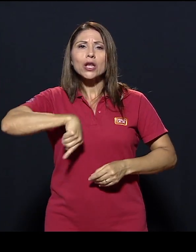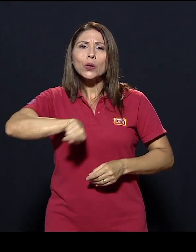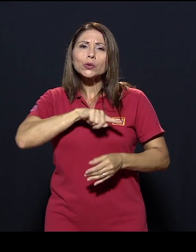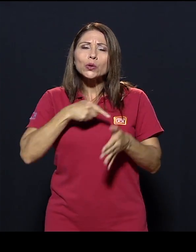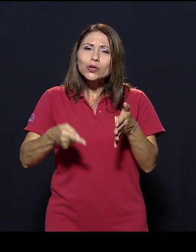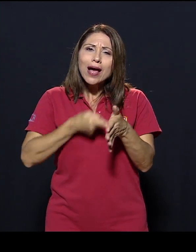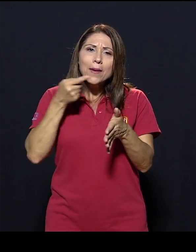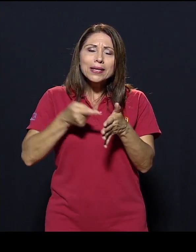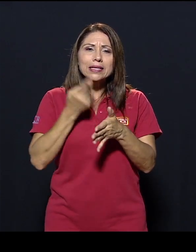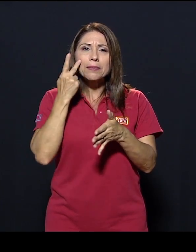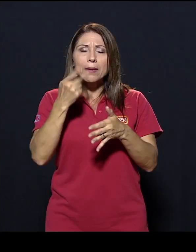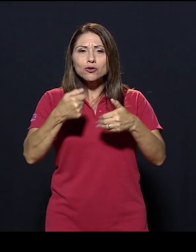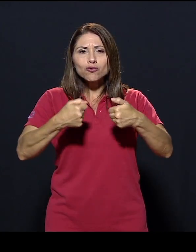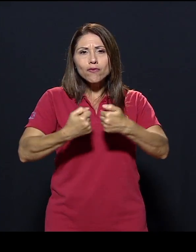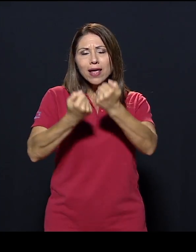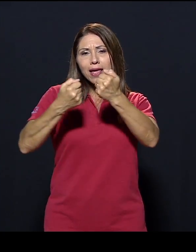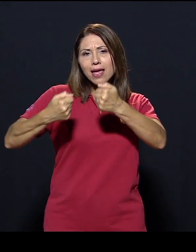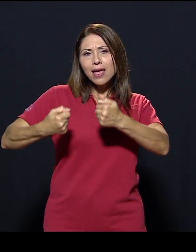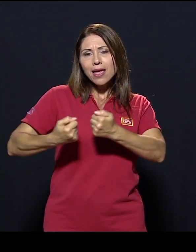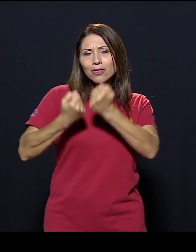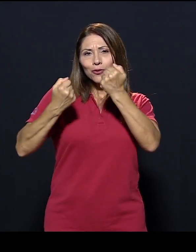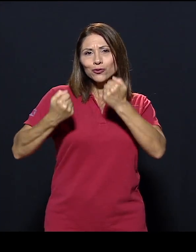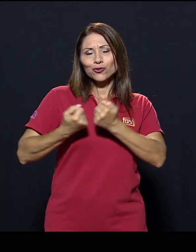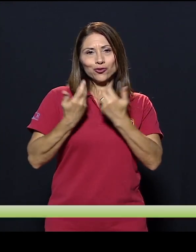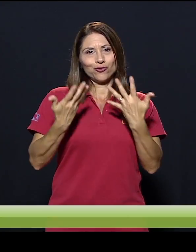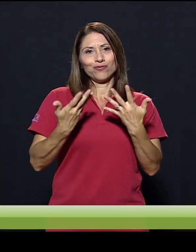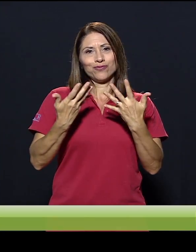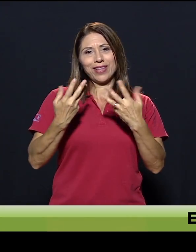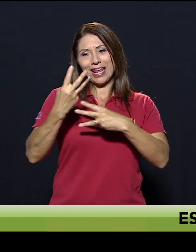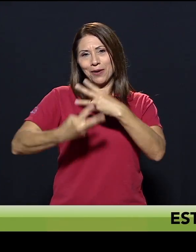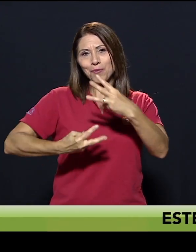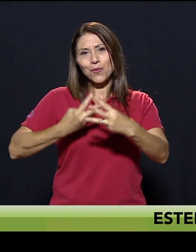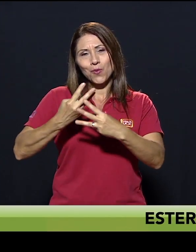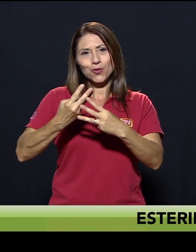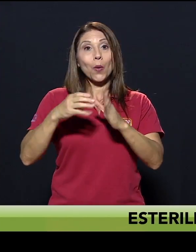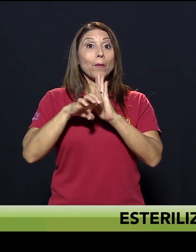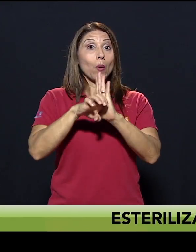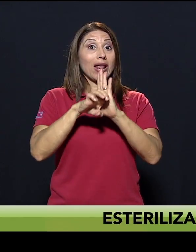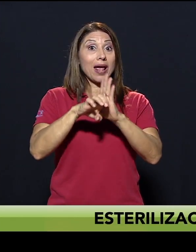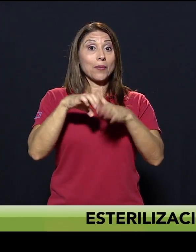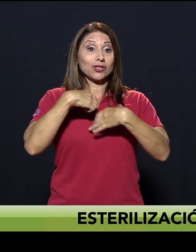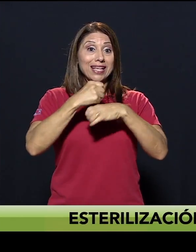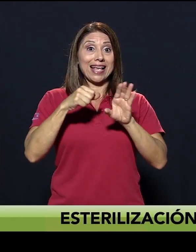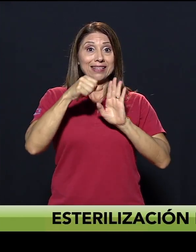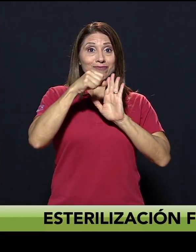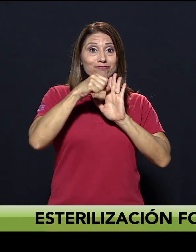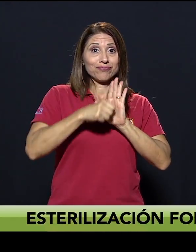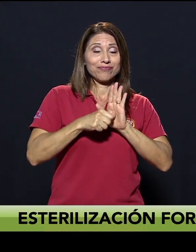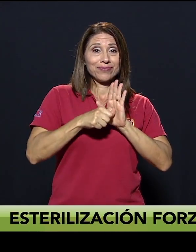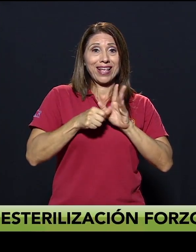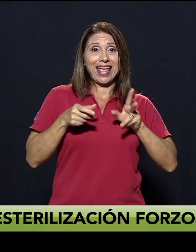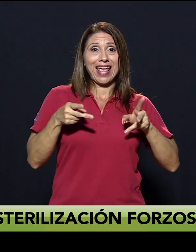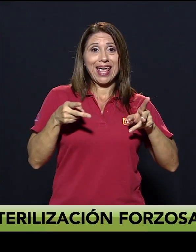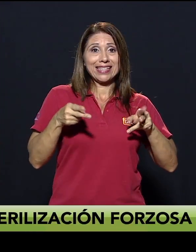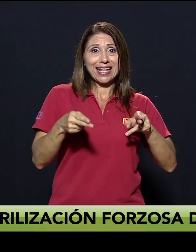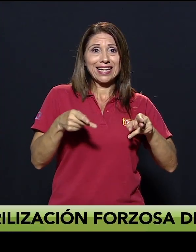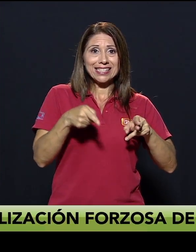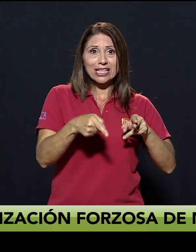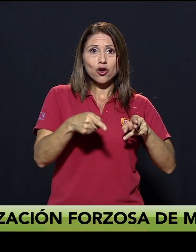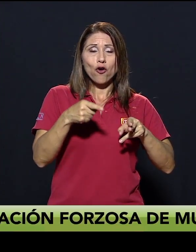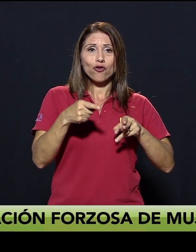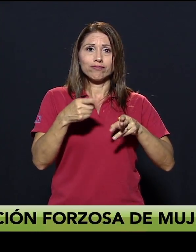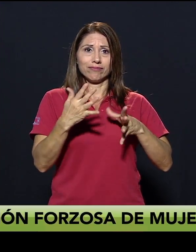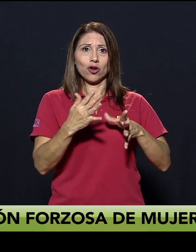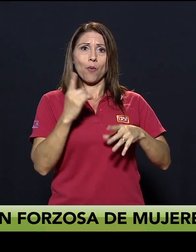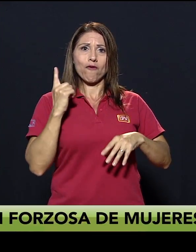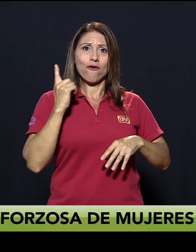cómo nos encontramos a veces con los retos que todavía son persistentes en el mundo de, por ejemplo, la esterilización forzada de